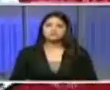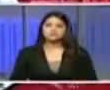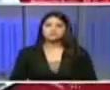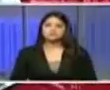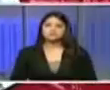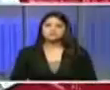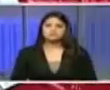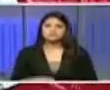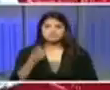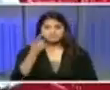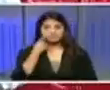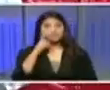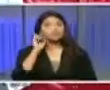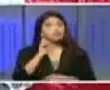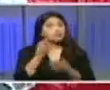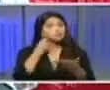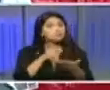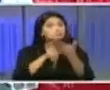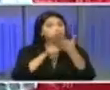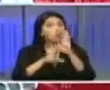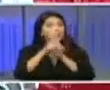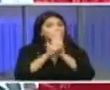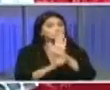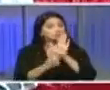Saquen, pelen por su constitución.